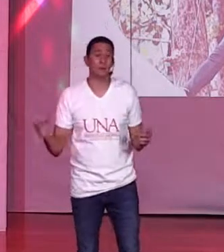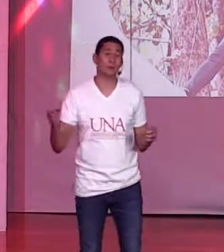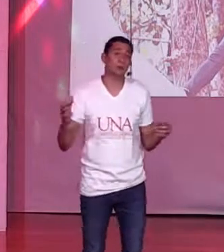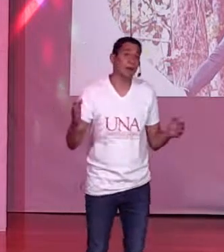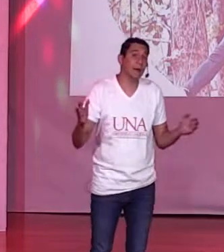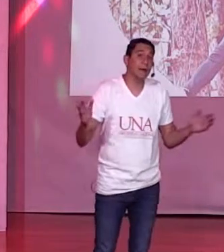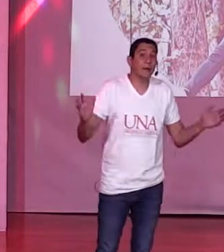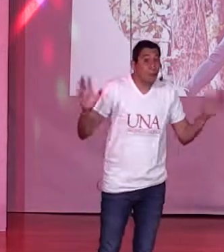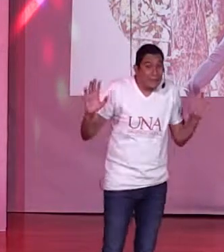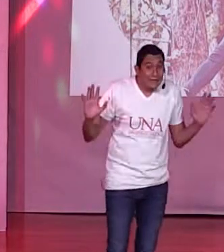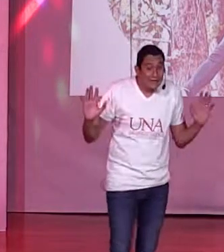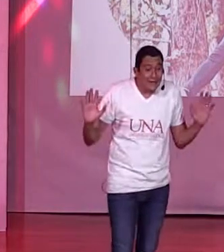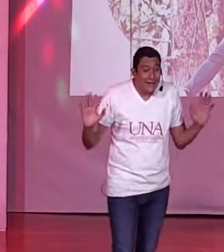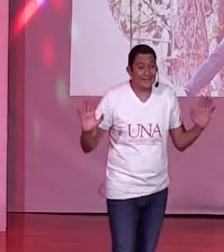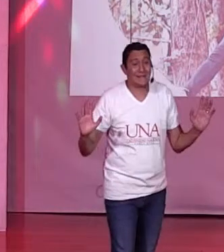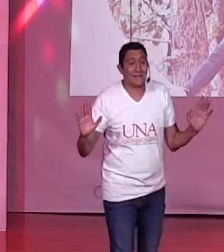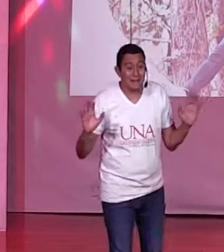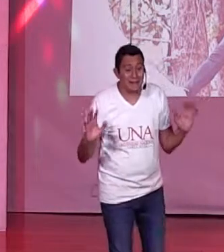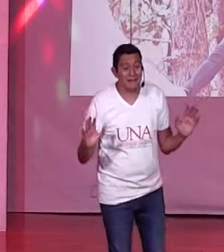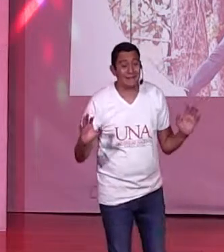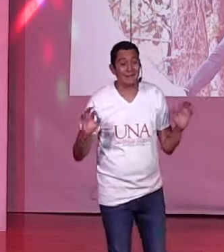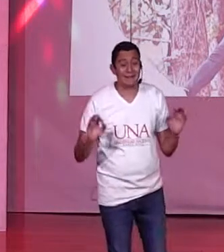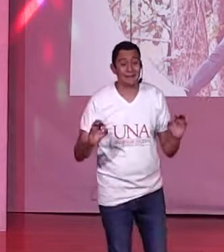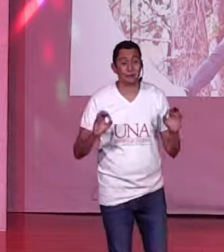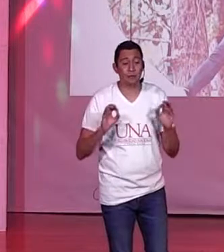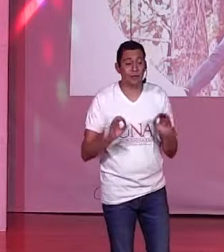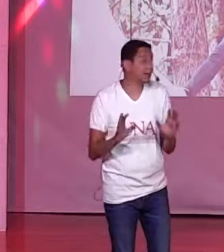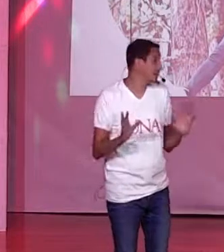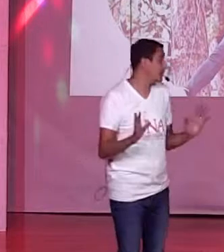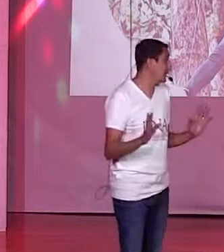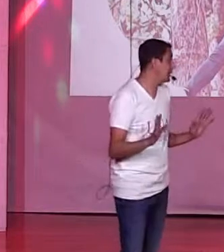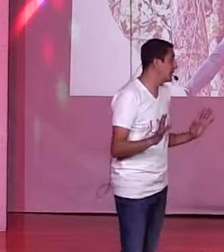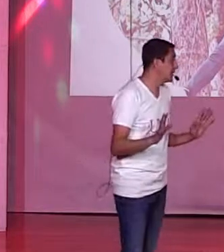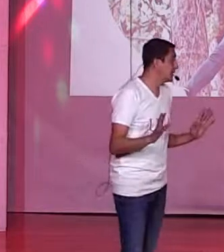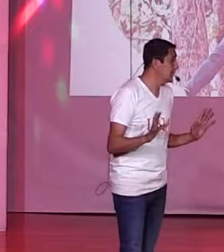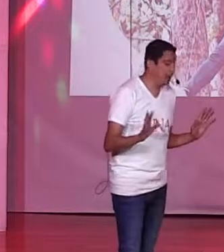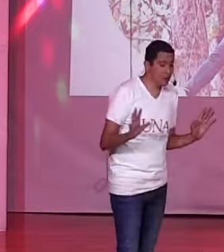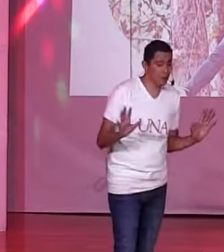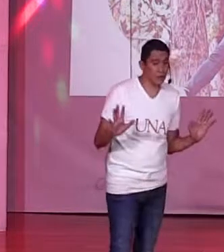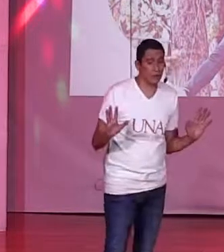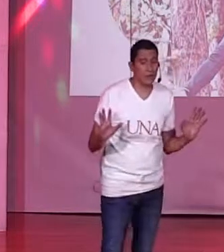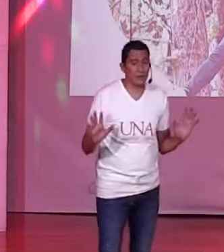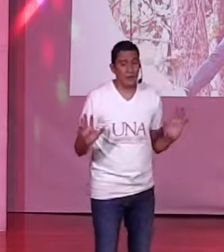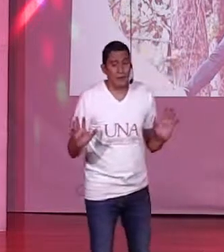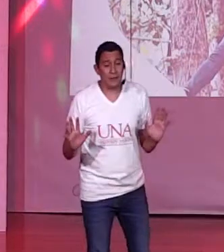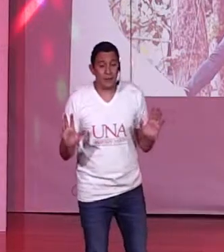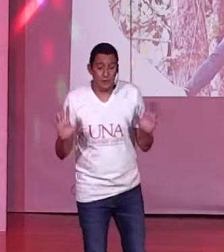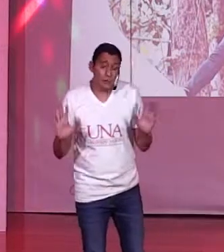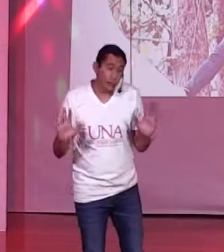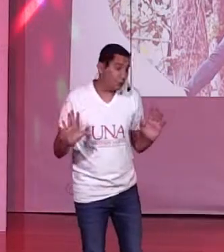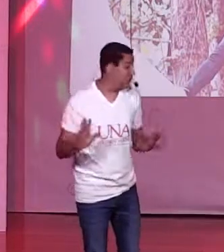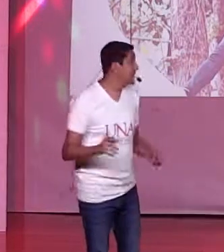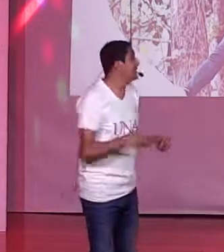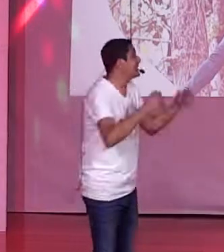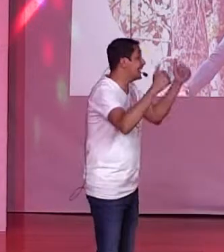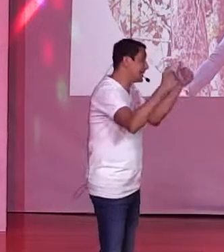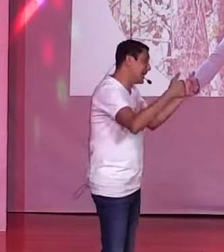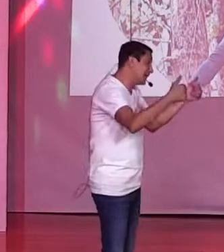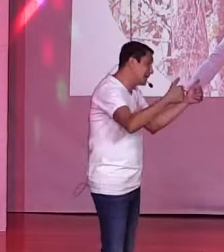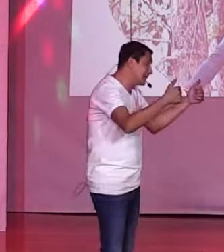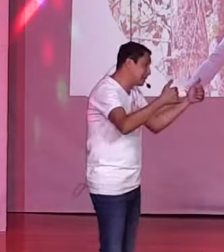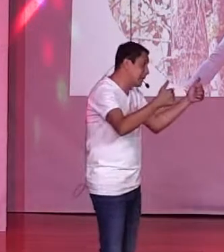sugerencias de tipo sexual. Pueden ser hasta amenazas directas o indirectas, ¿verdad? De daños, ¿verdad? Y eso es muy